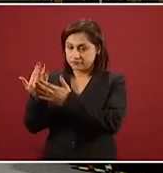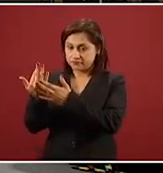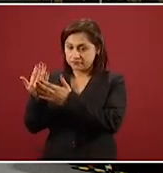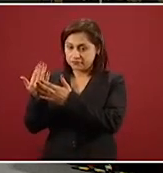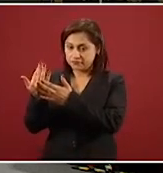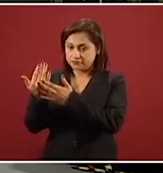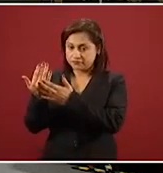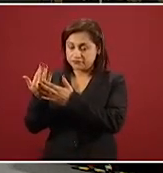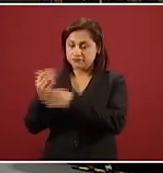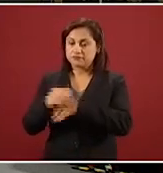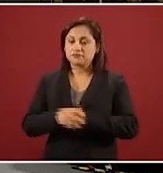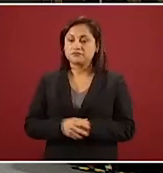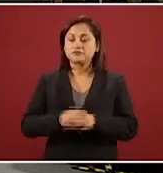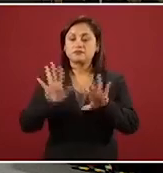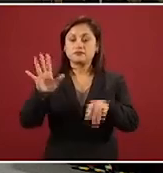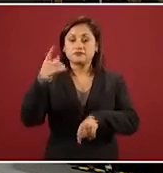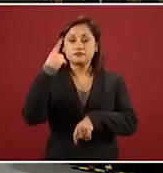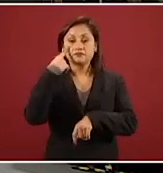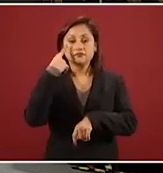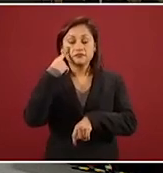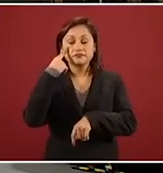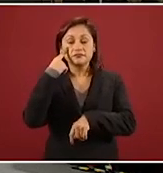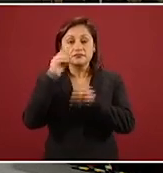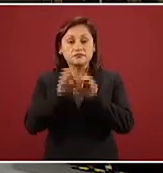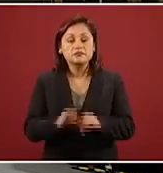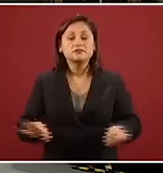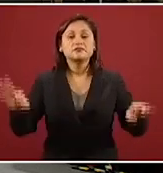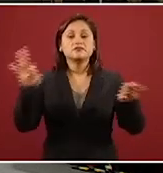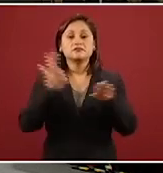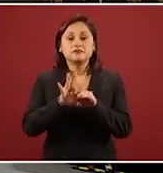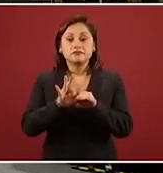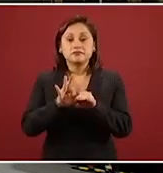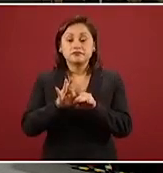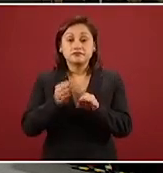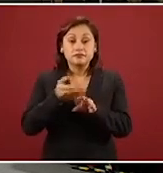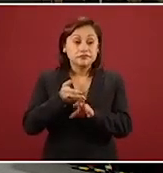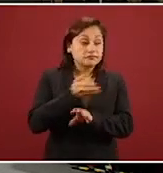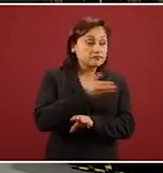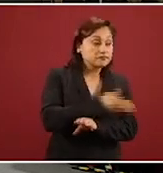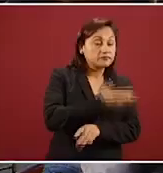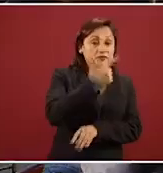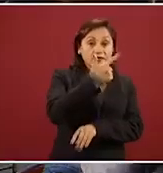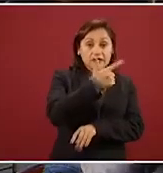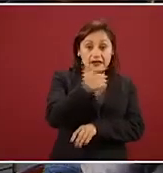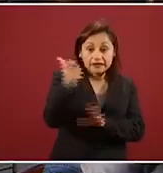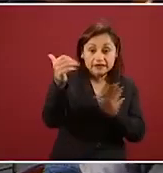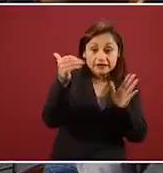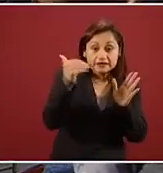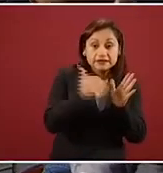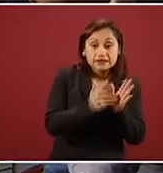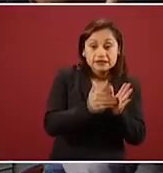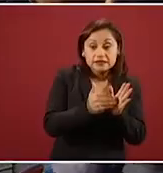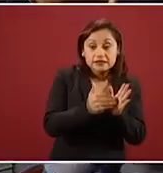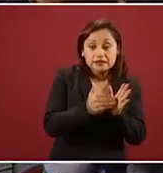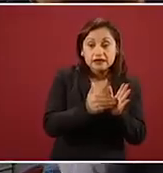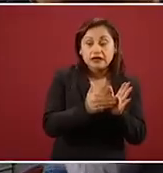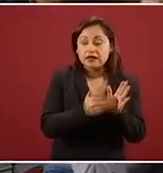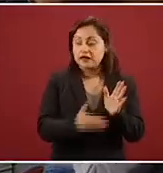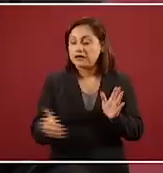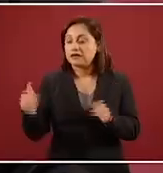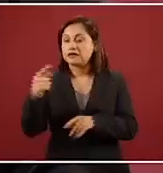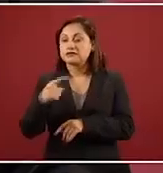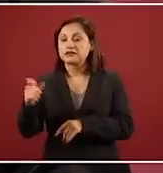solo subrayemos, de 700,000 a 107,000.